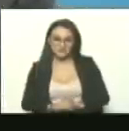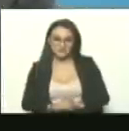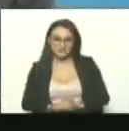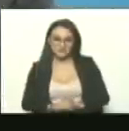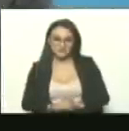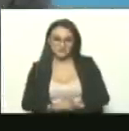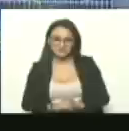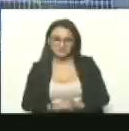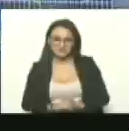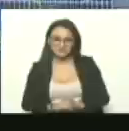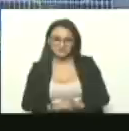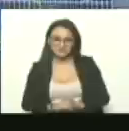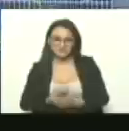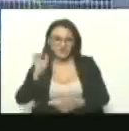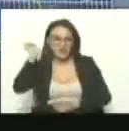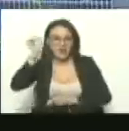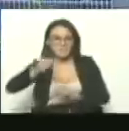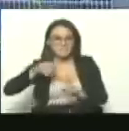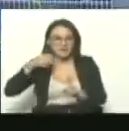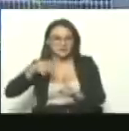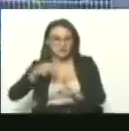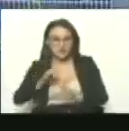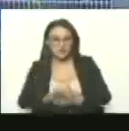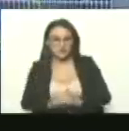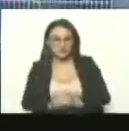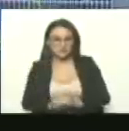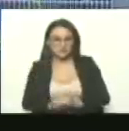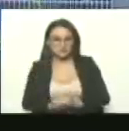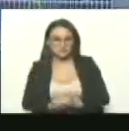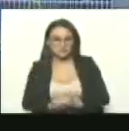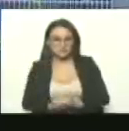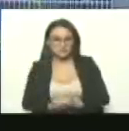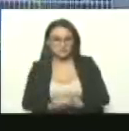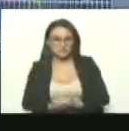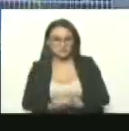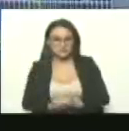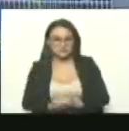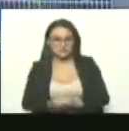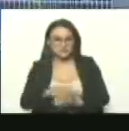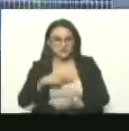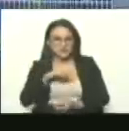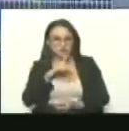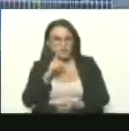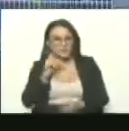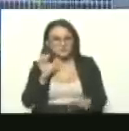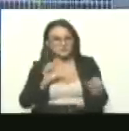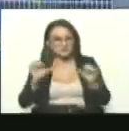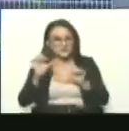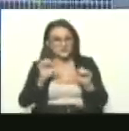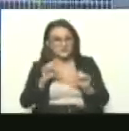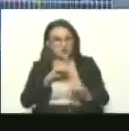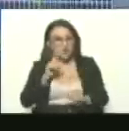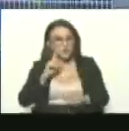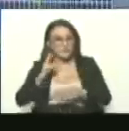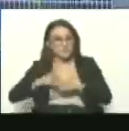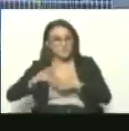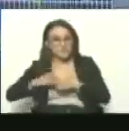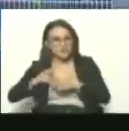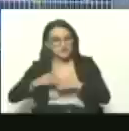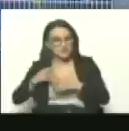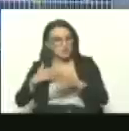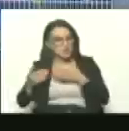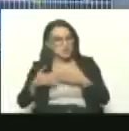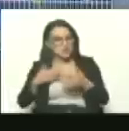No, el Amazonas, o sea, fíjate, las especies en general tienen como nosotros un nombre científico, como es un nombre y un apellido. No